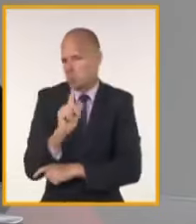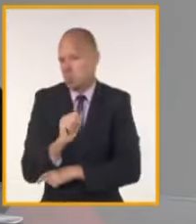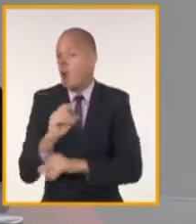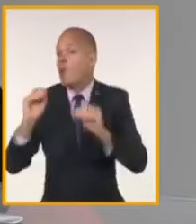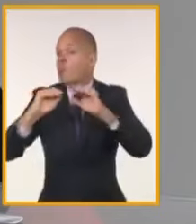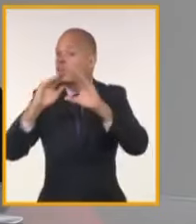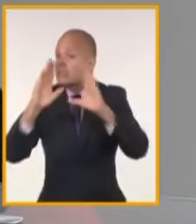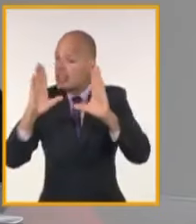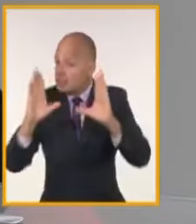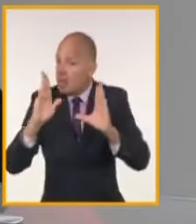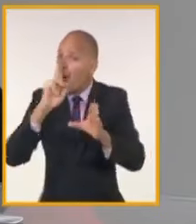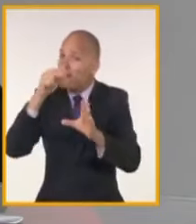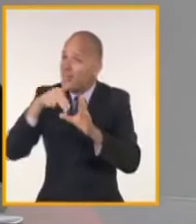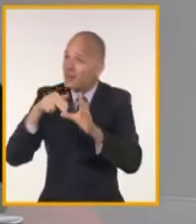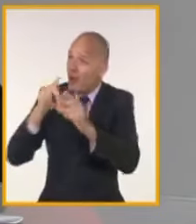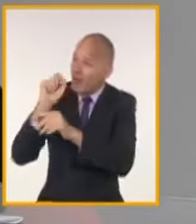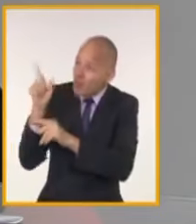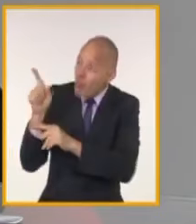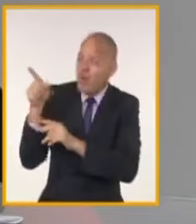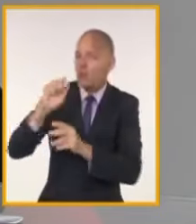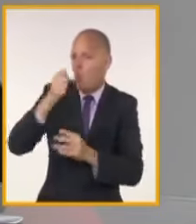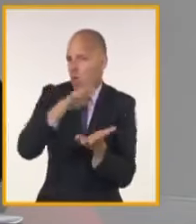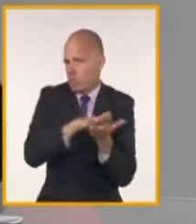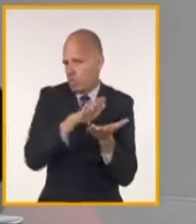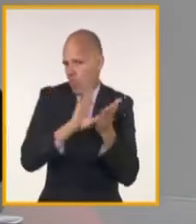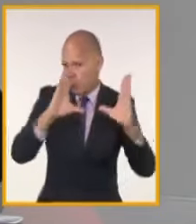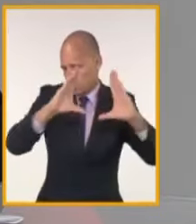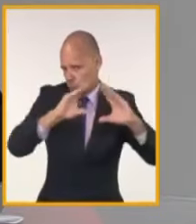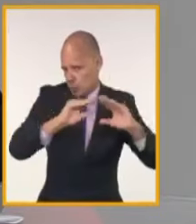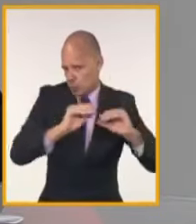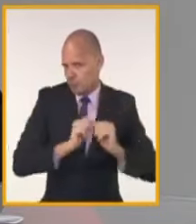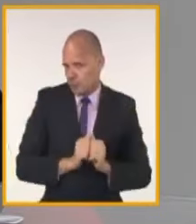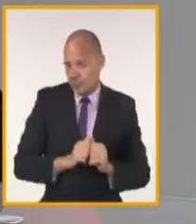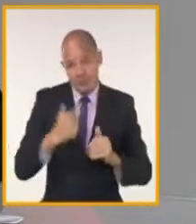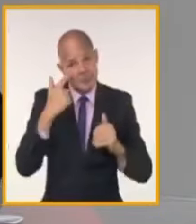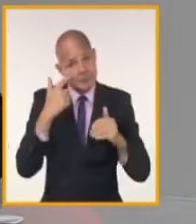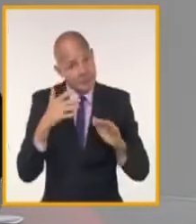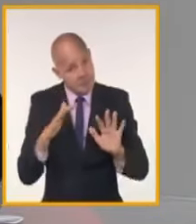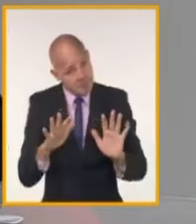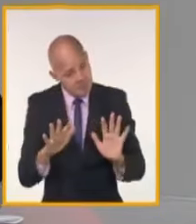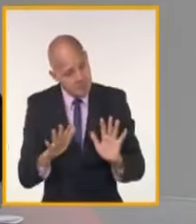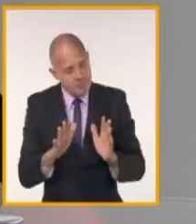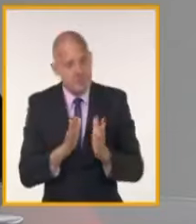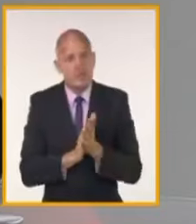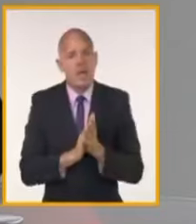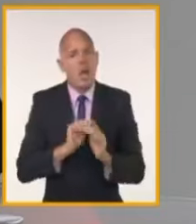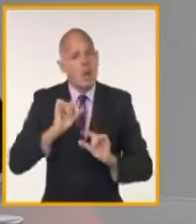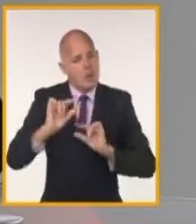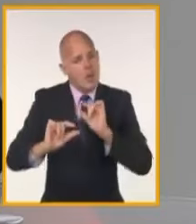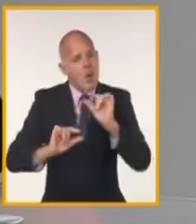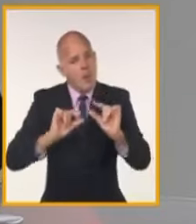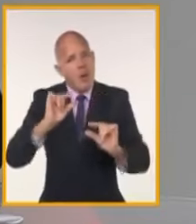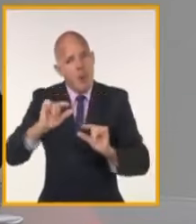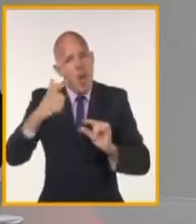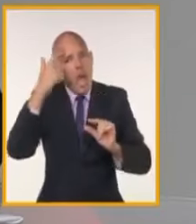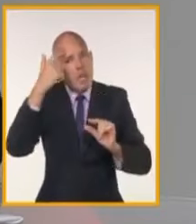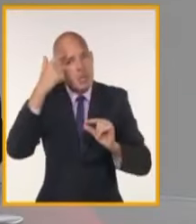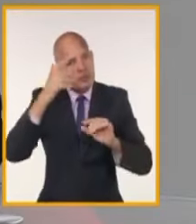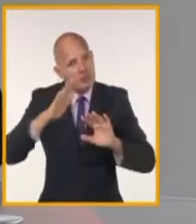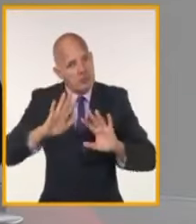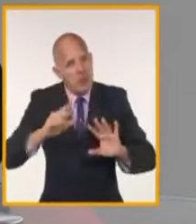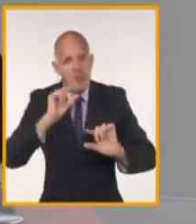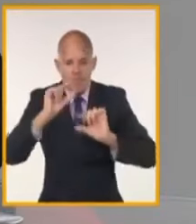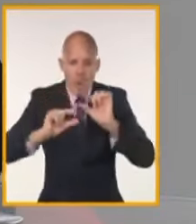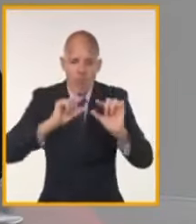irlo sostenerlo e irlo incrementando a lo mejor lo que empezamos con unos minutos después es media hora después una hora ir